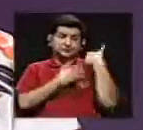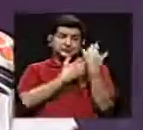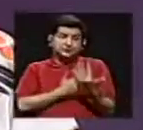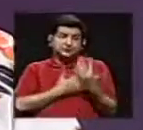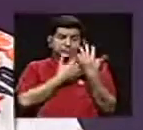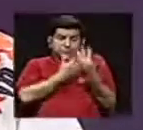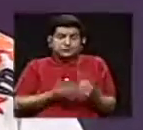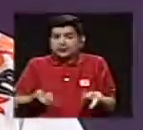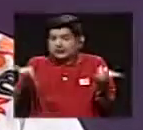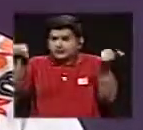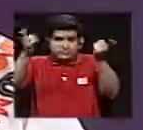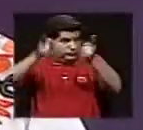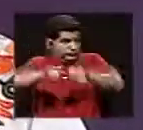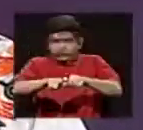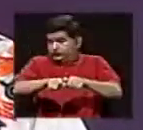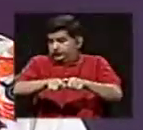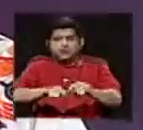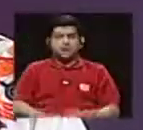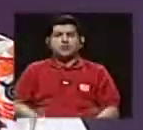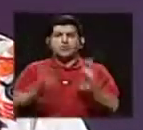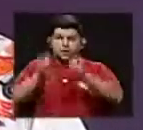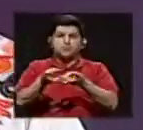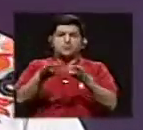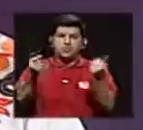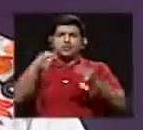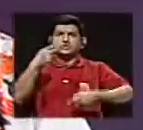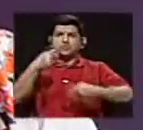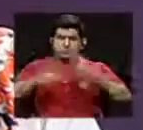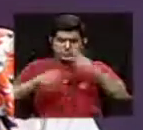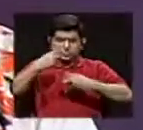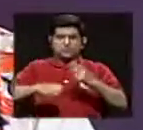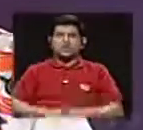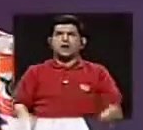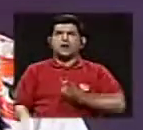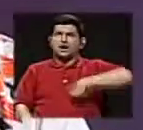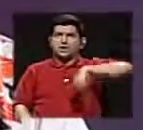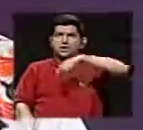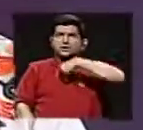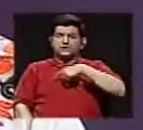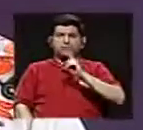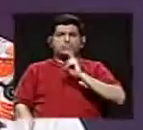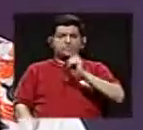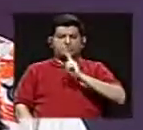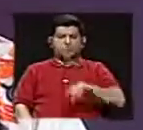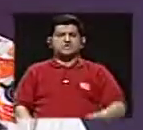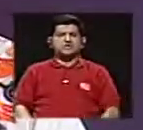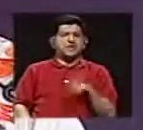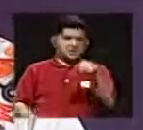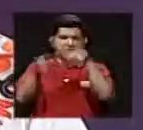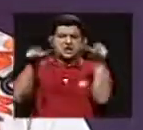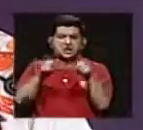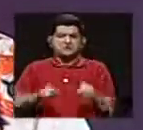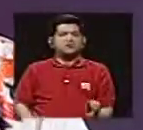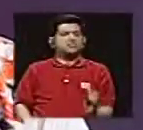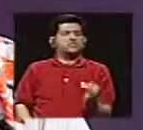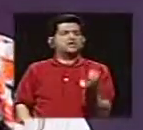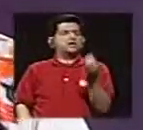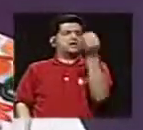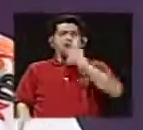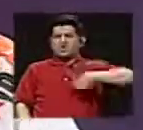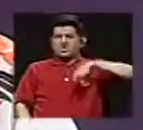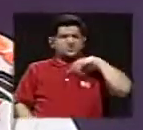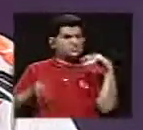eso no pasa, espero que podamos arreglar las cosas, porque nosotros, cierto, hemos crecido en ese lugar, no